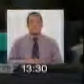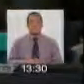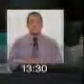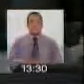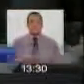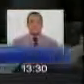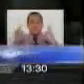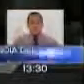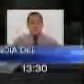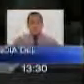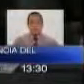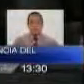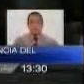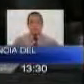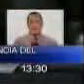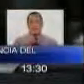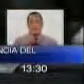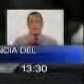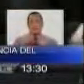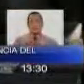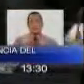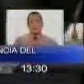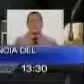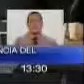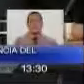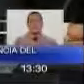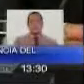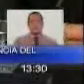Desde el punto de vista legal, la pregunta es si es legal.